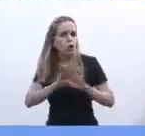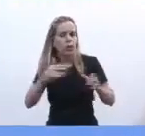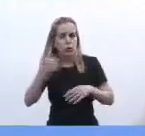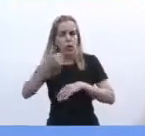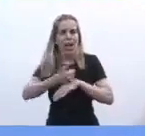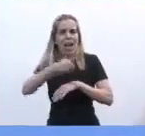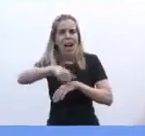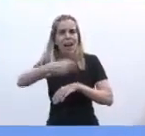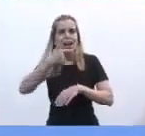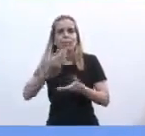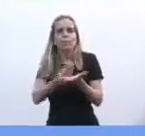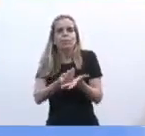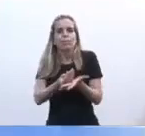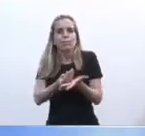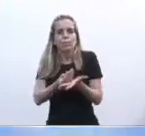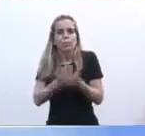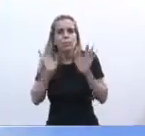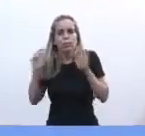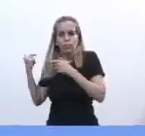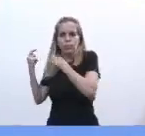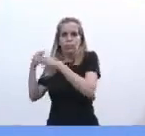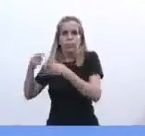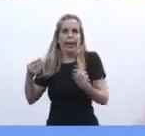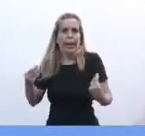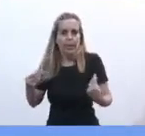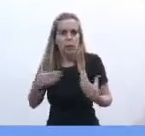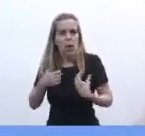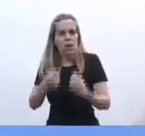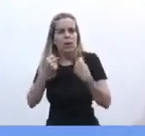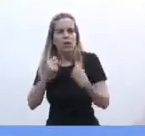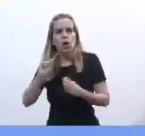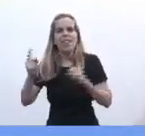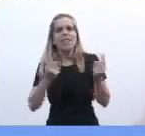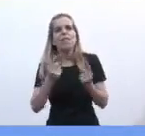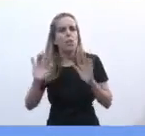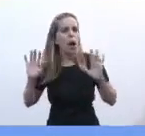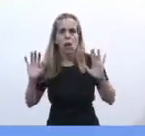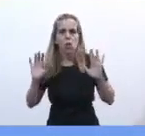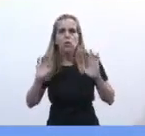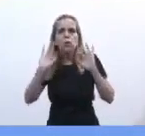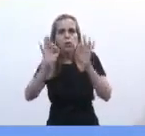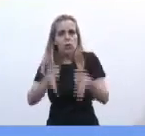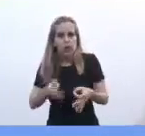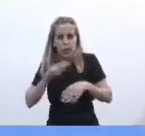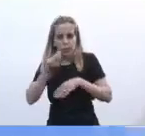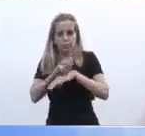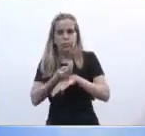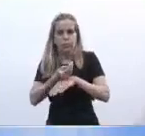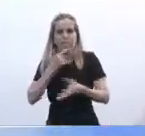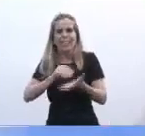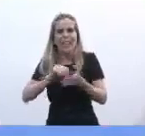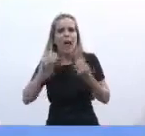banca con un camino un esfuerzo individual si es que llega a esta banca ha